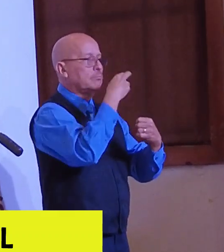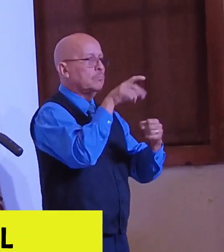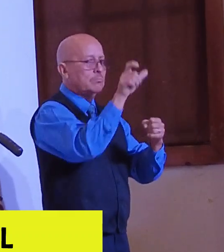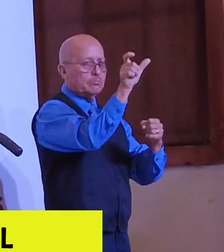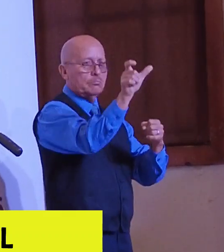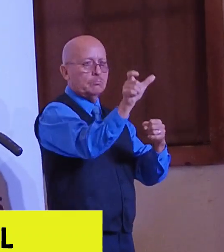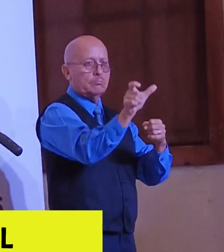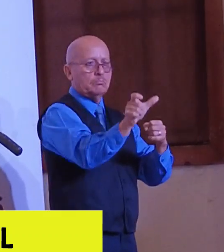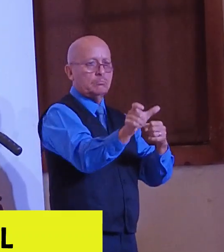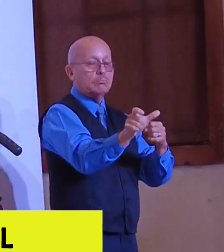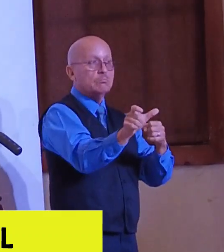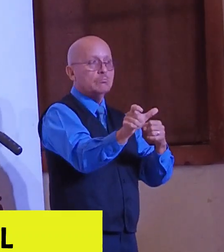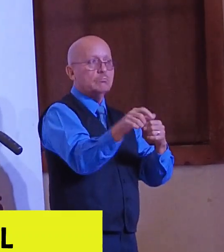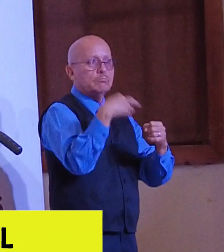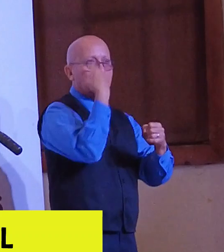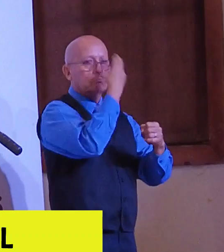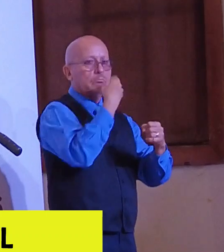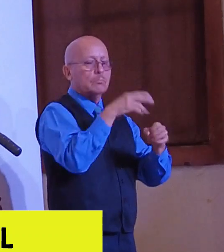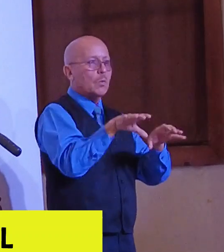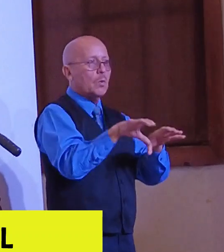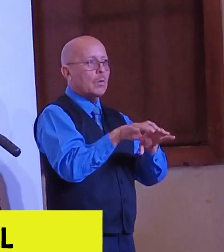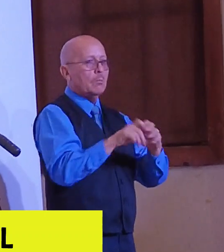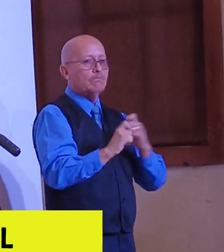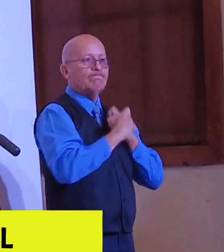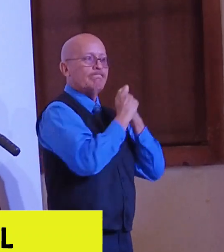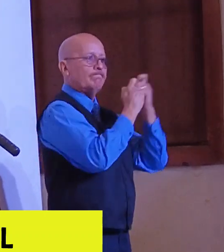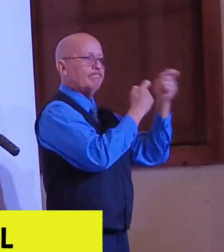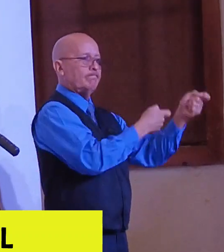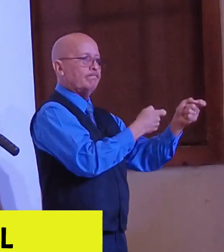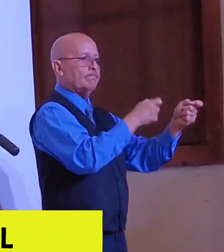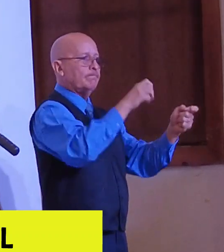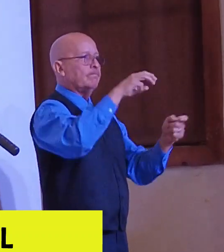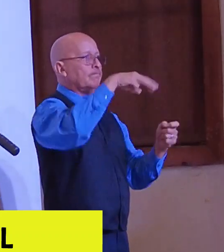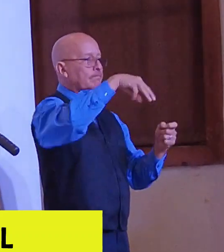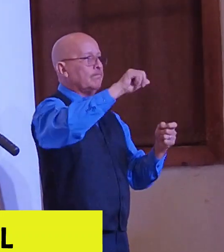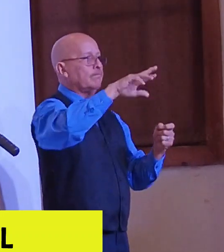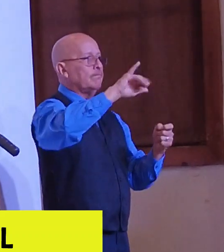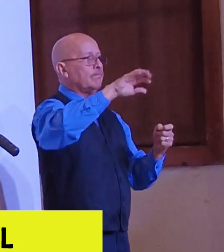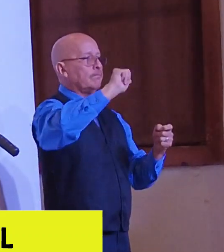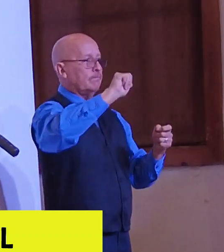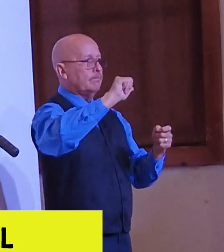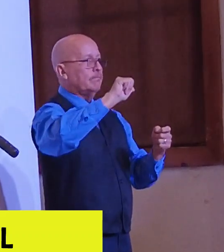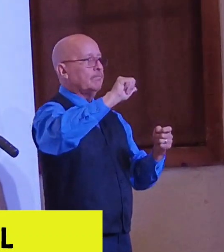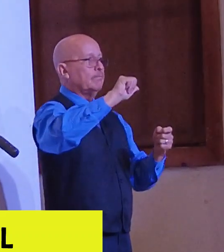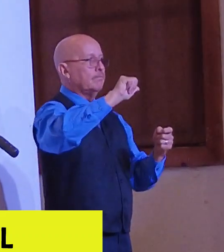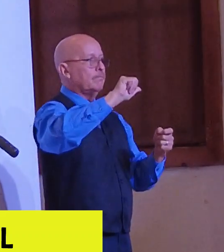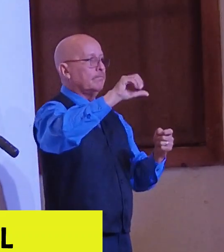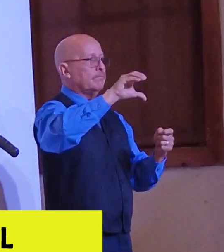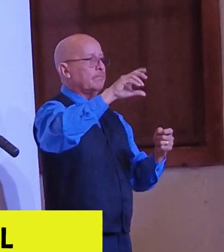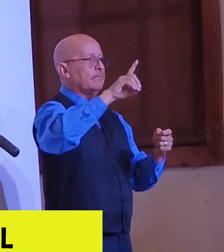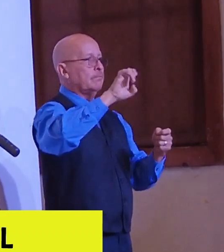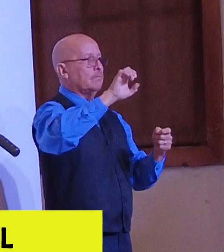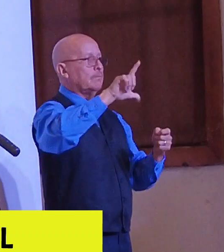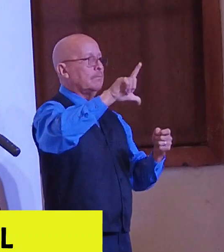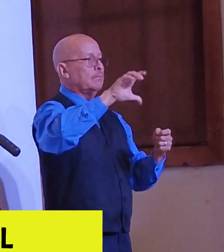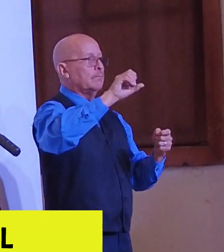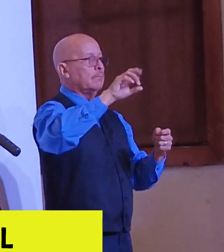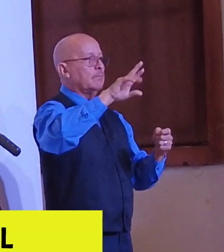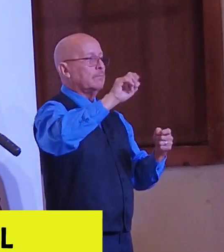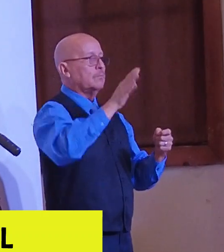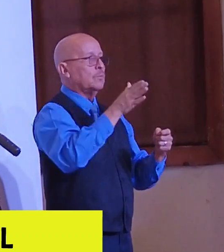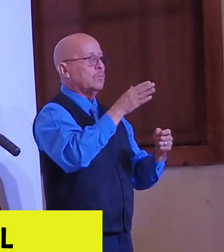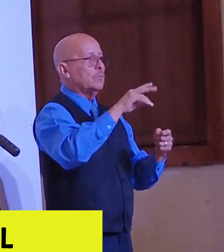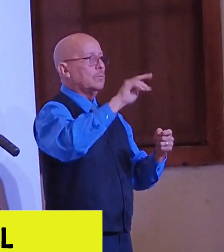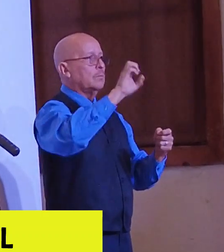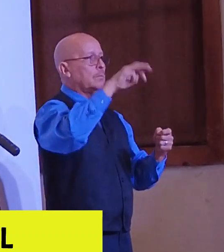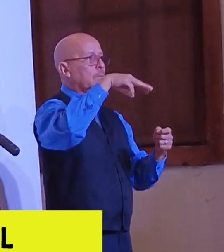corporación, se ha designado a María Trinidad de la Cruz González, con más